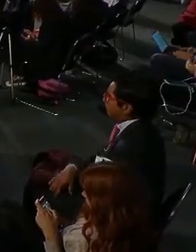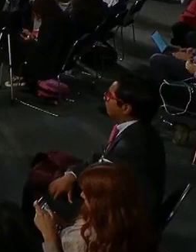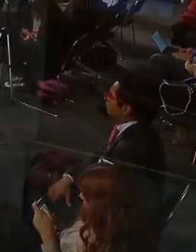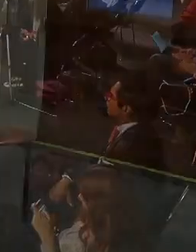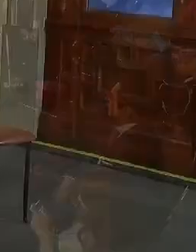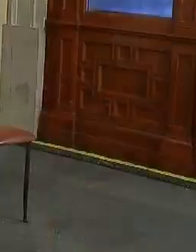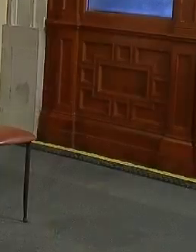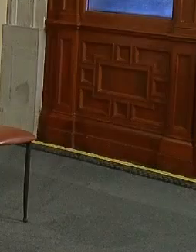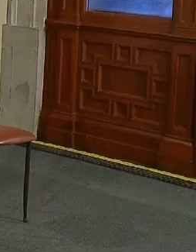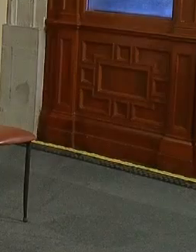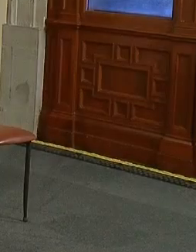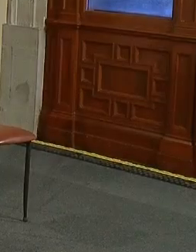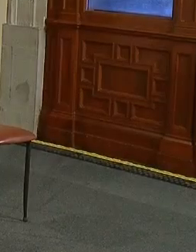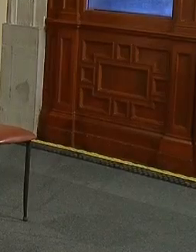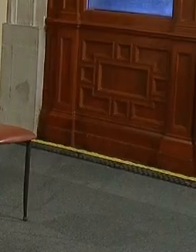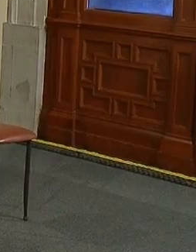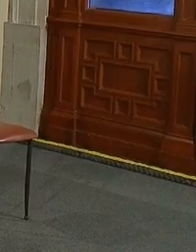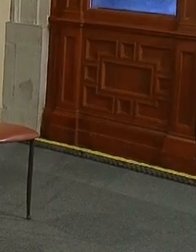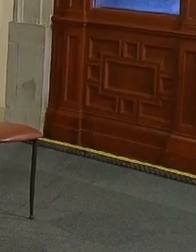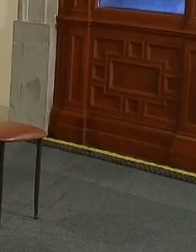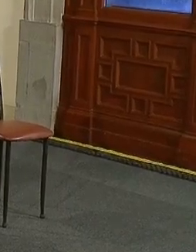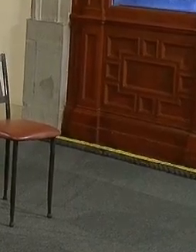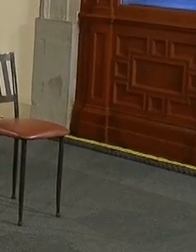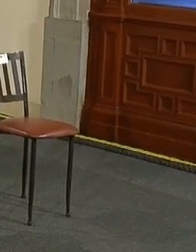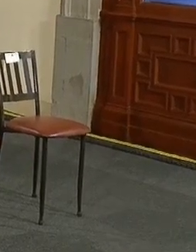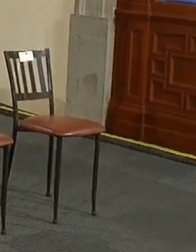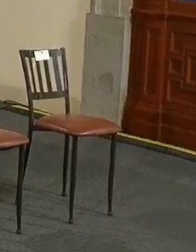Buenos días,